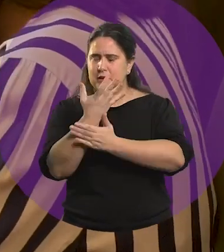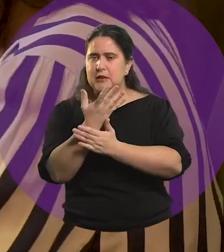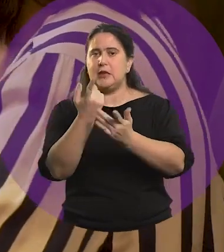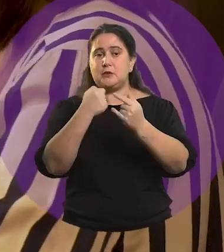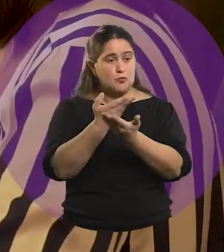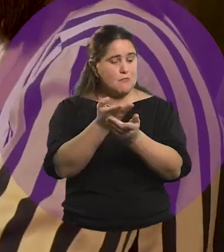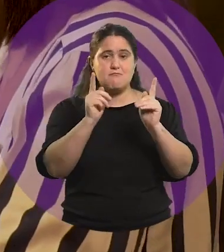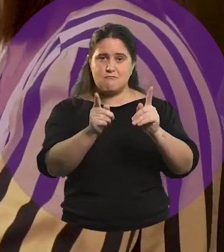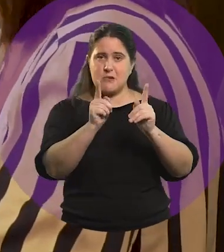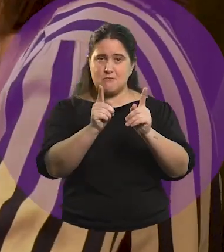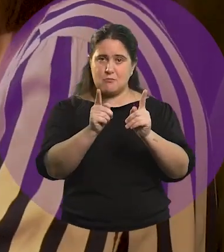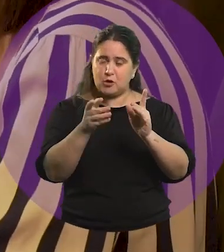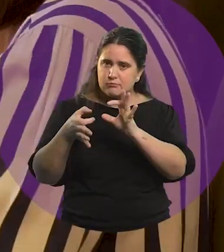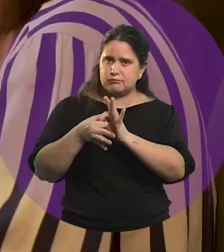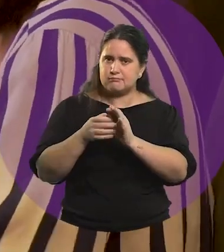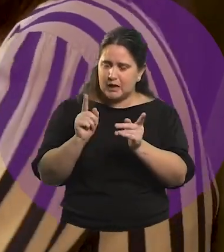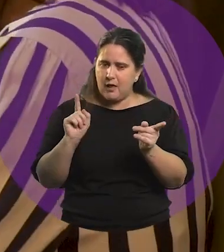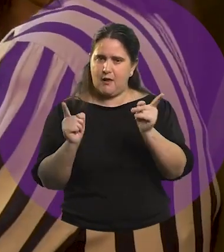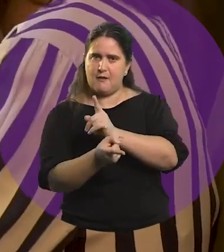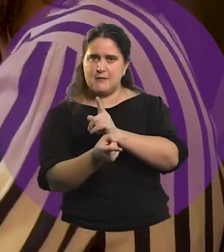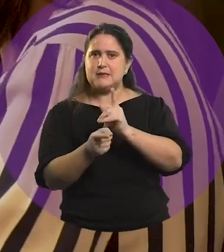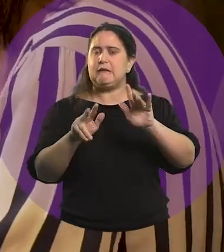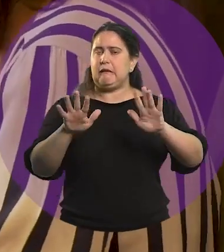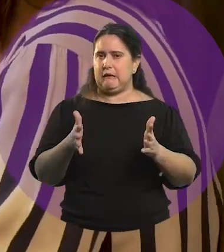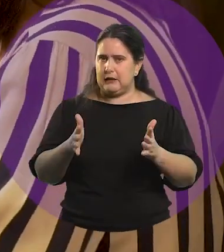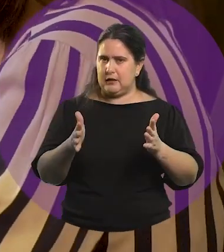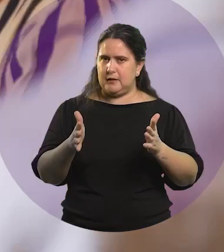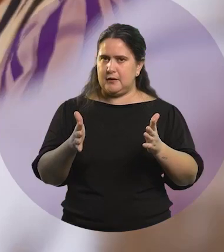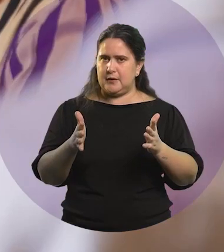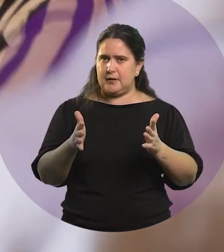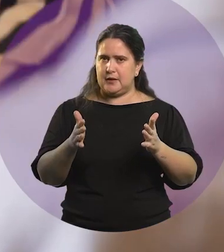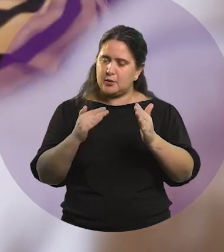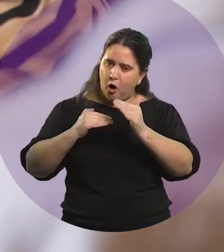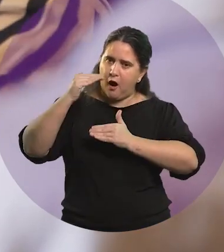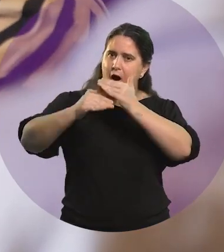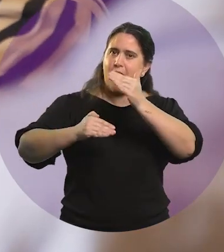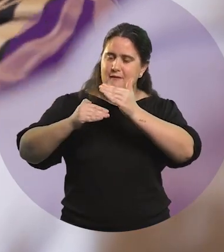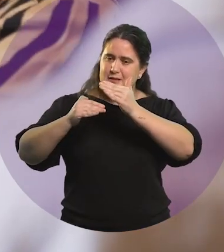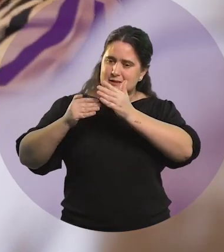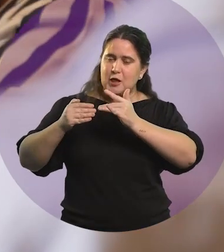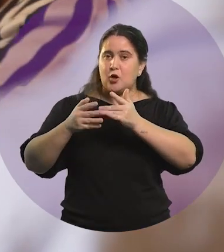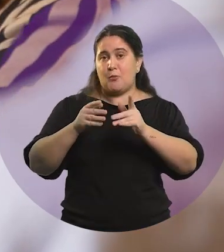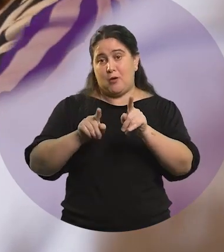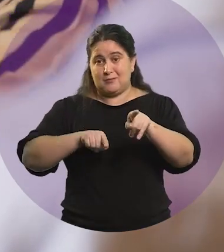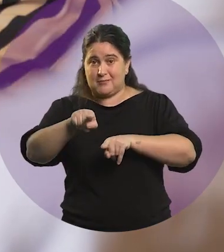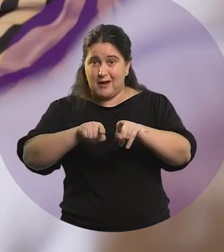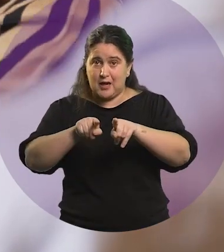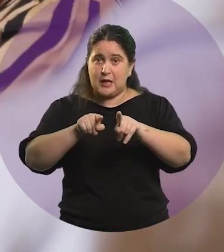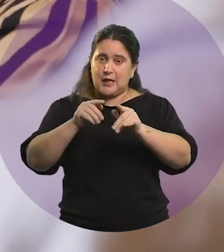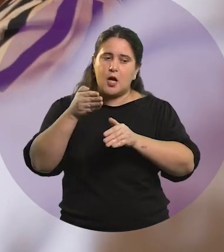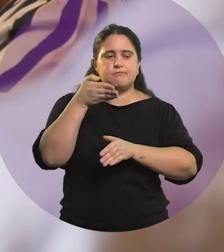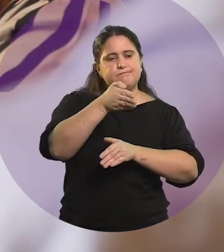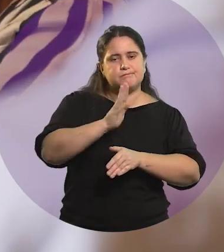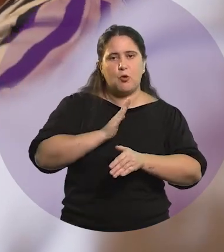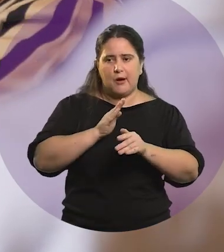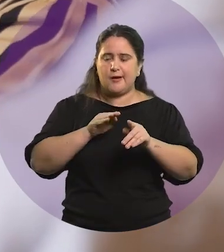exactamente lo que vos estás diciendo, cómo hay una relación inversamente proporcional entre el avance de las trayectorias en las carreras de STEM y la participación